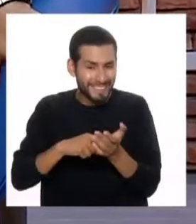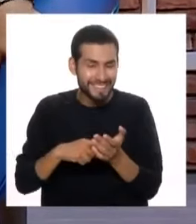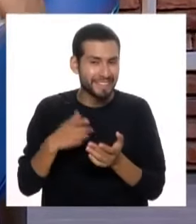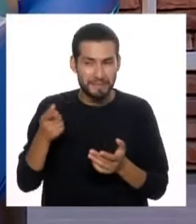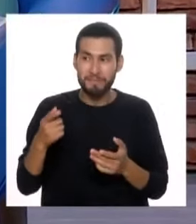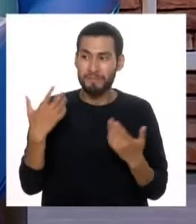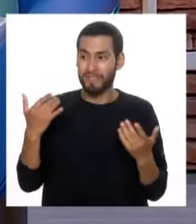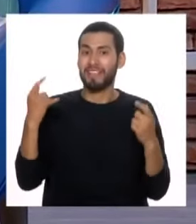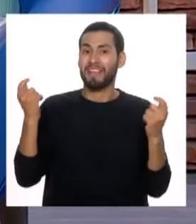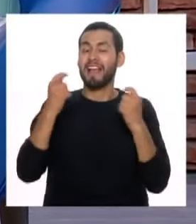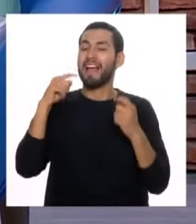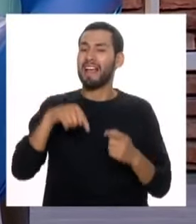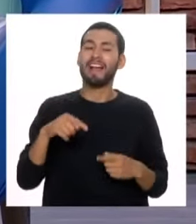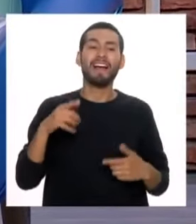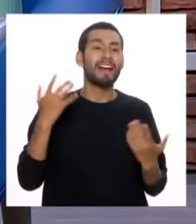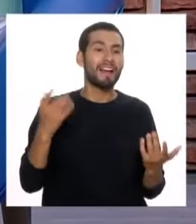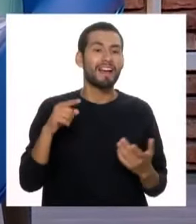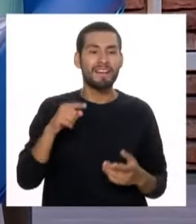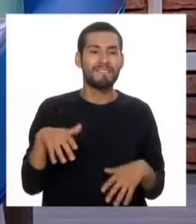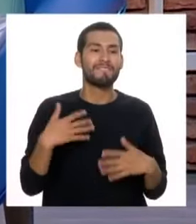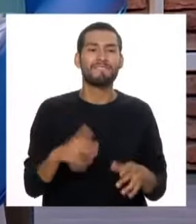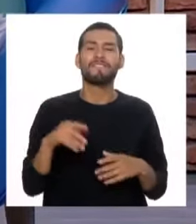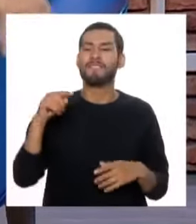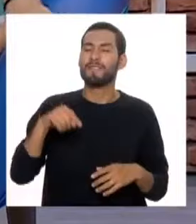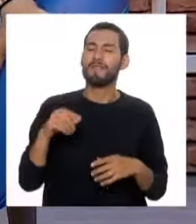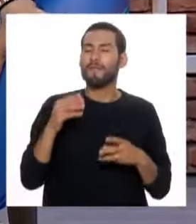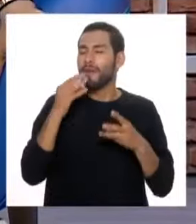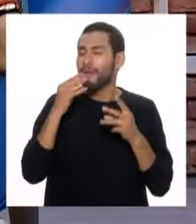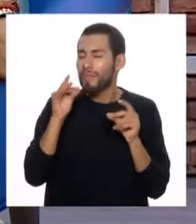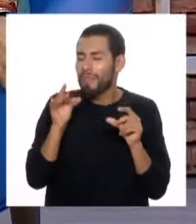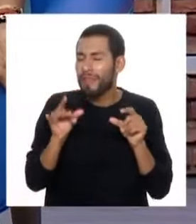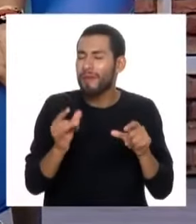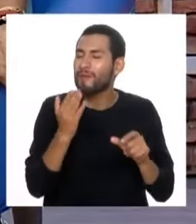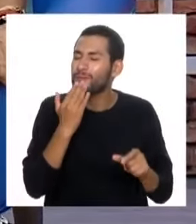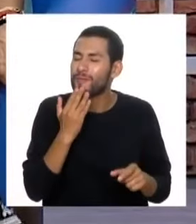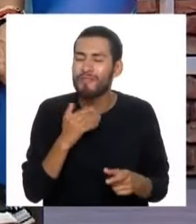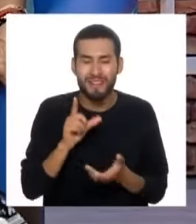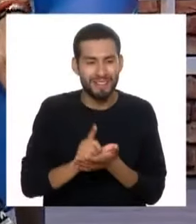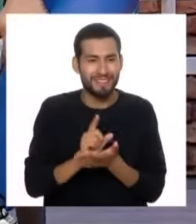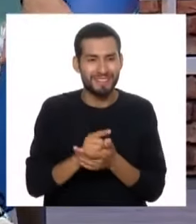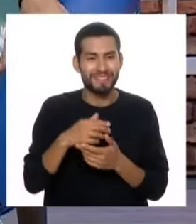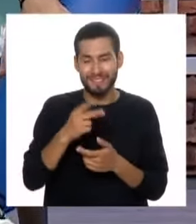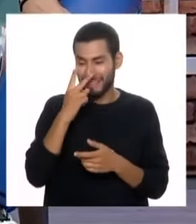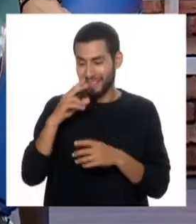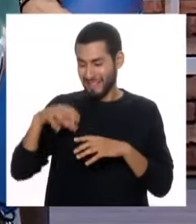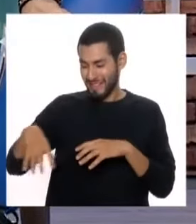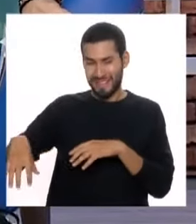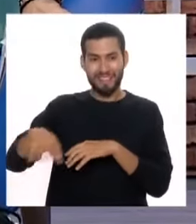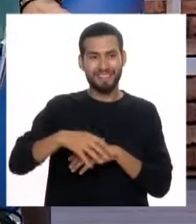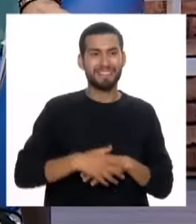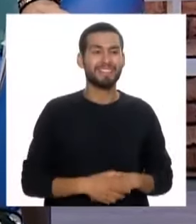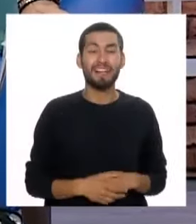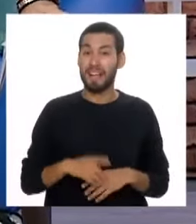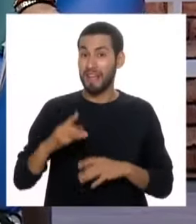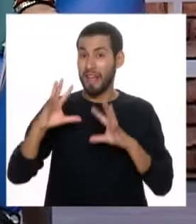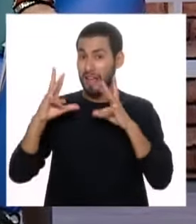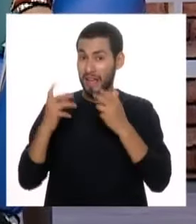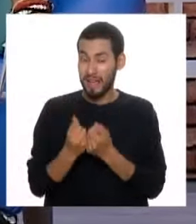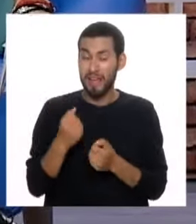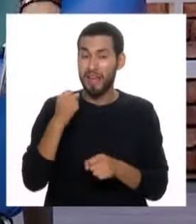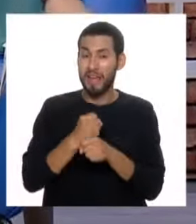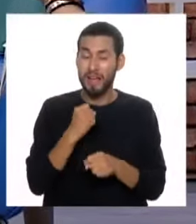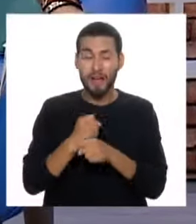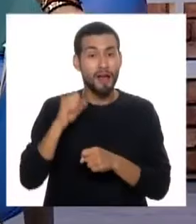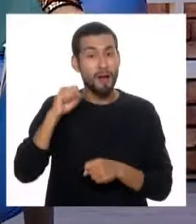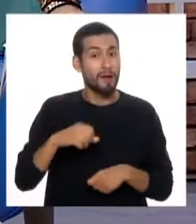Está de fiesta y el dulce limeño está de fiesta, mi querida Fátima. Mira toda esa maravilla que tenemos acá. Bueno, y hay asociaciones que trabajan para